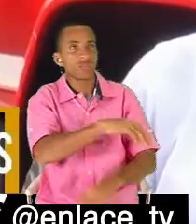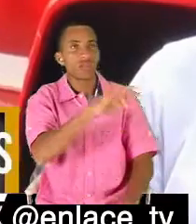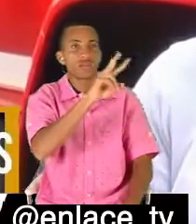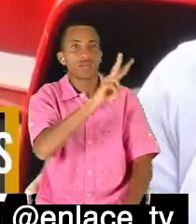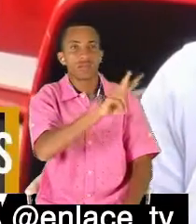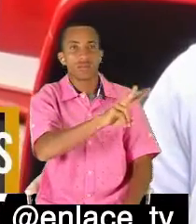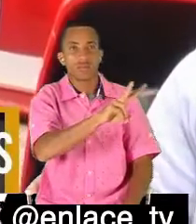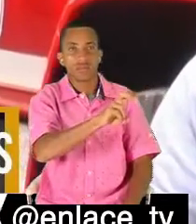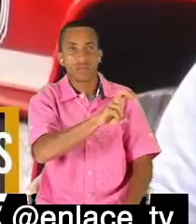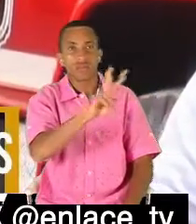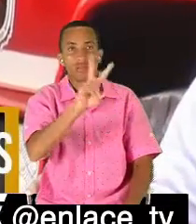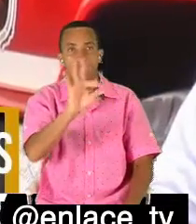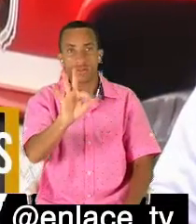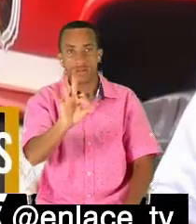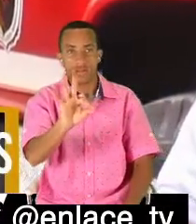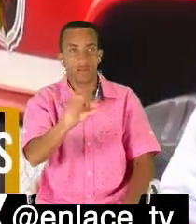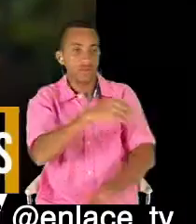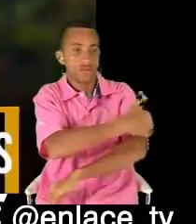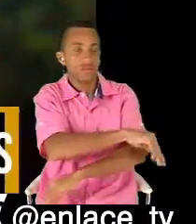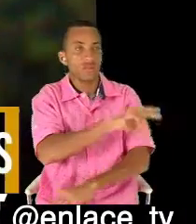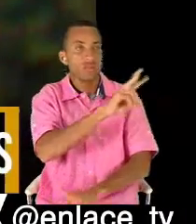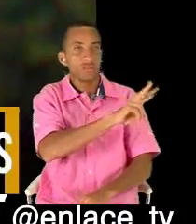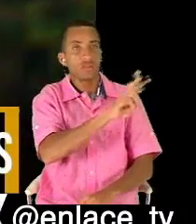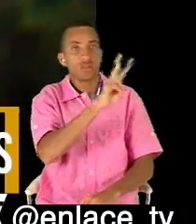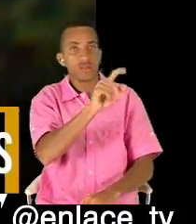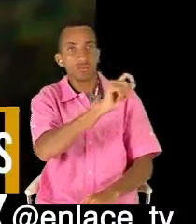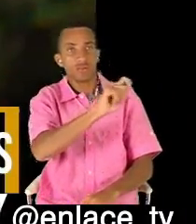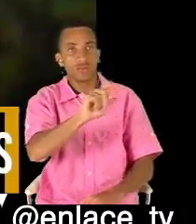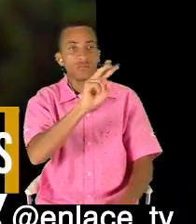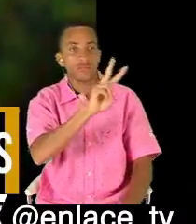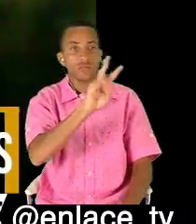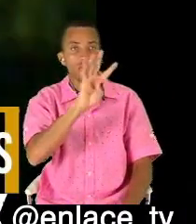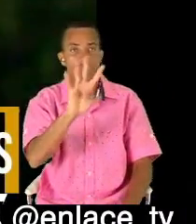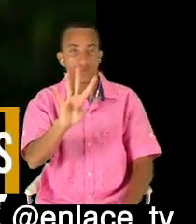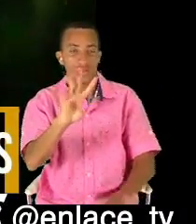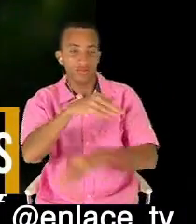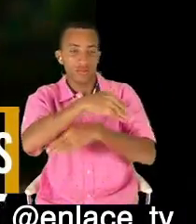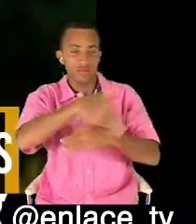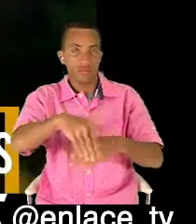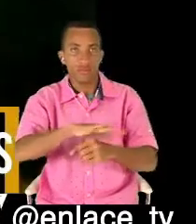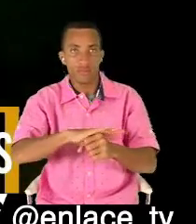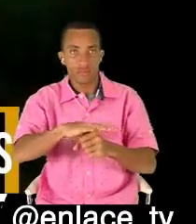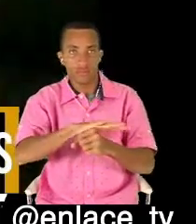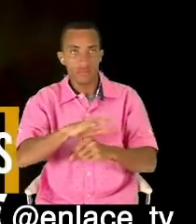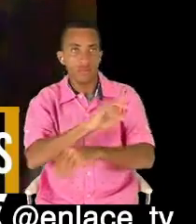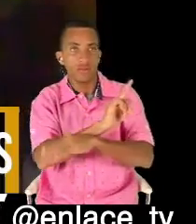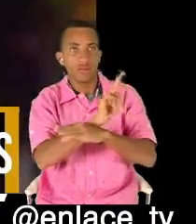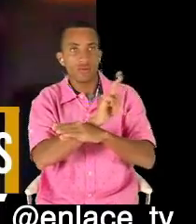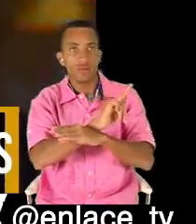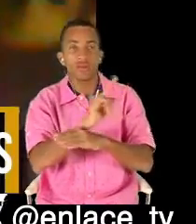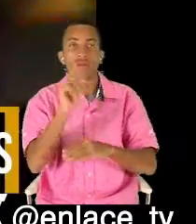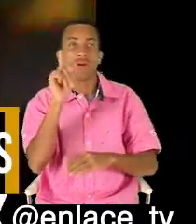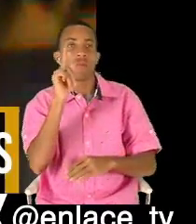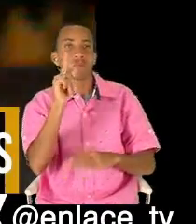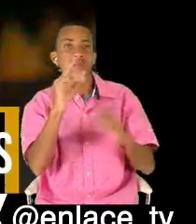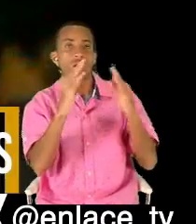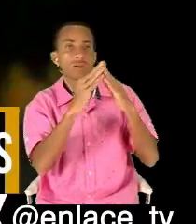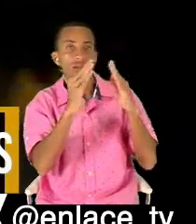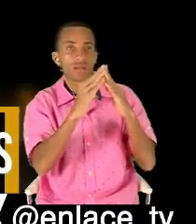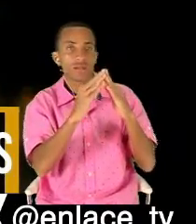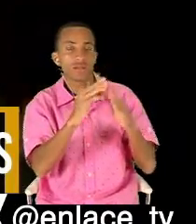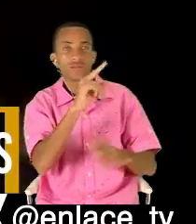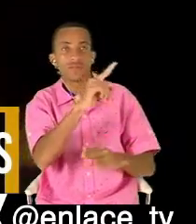número 3224 del barrio La Floresta, funciona una casa en un sitio residencial.